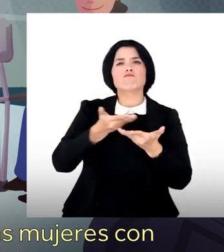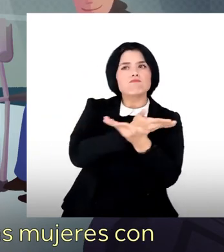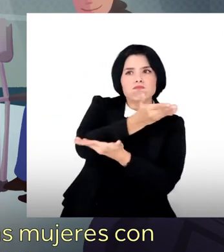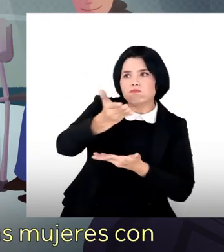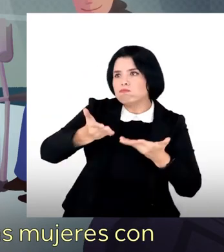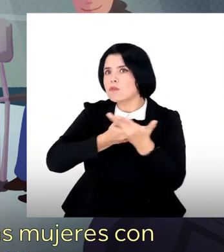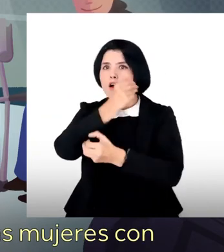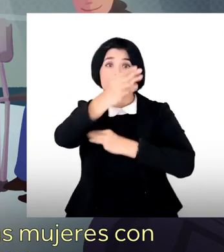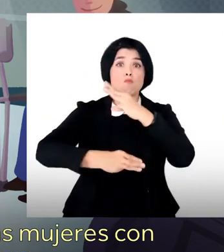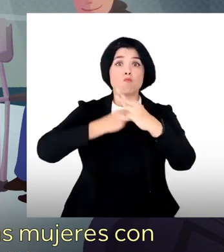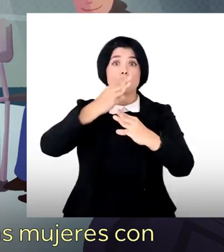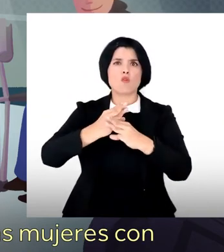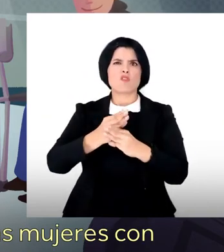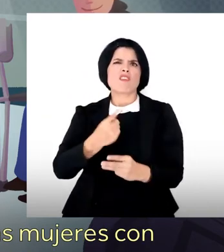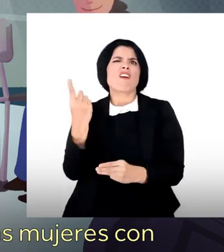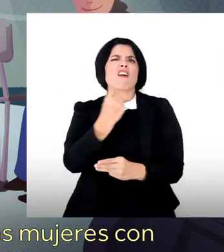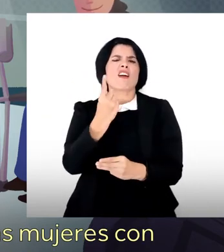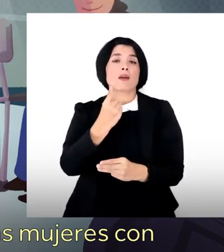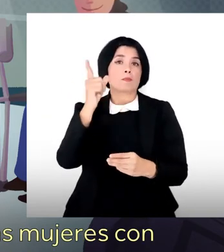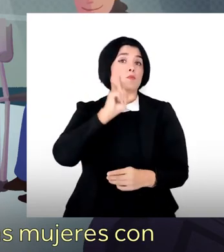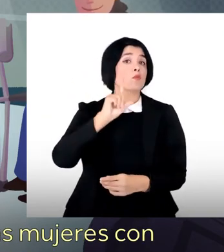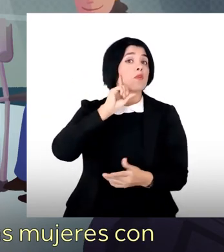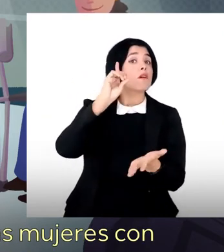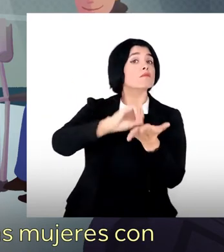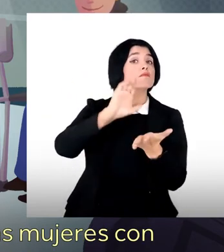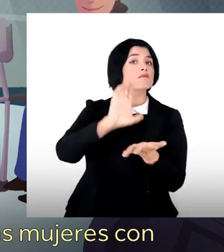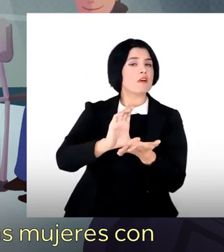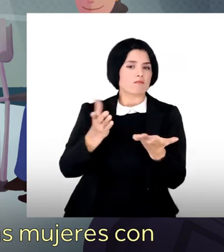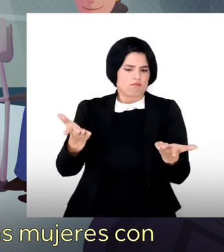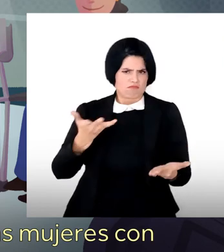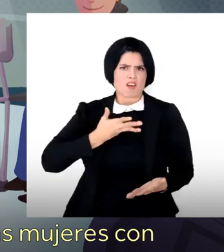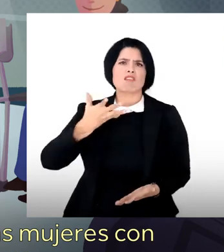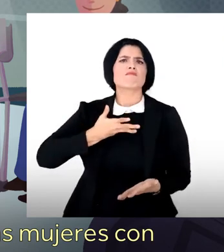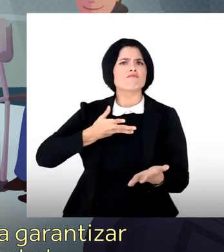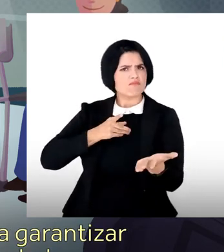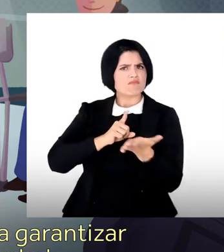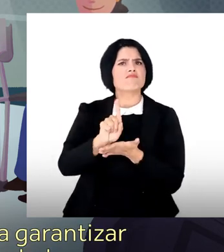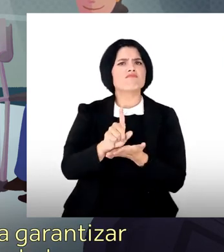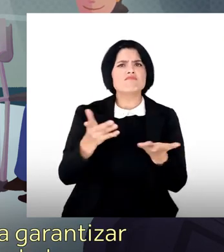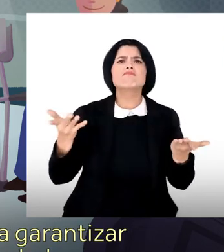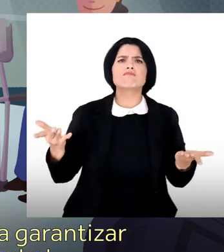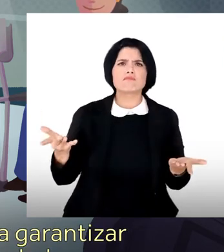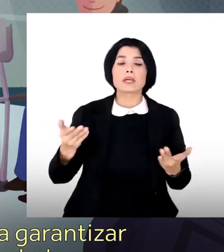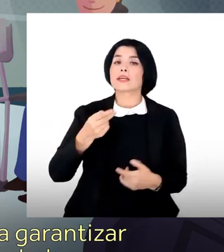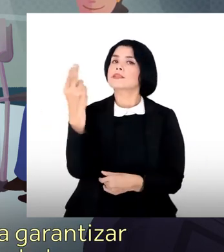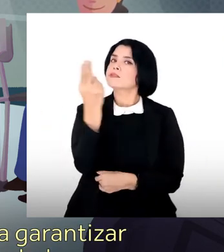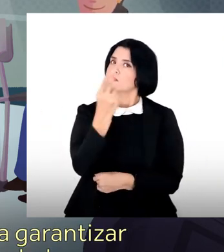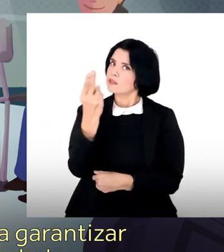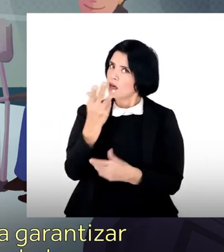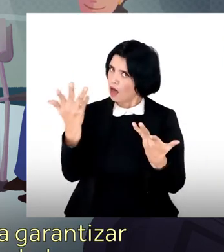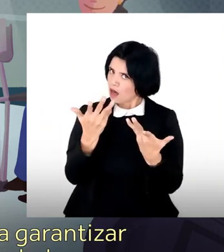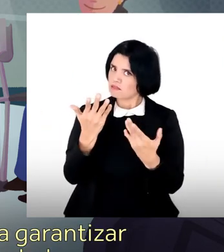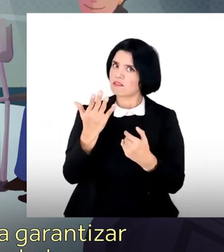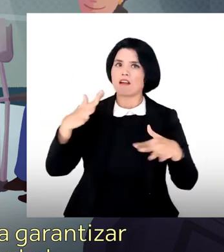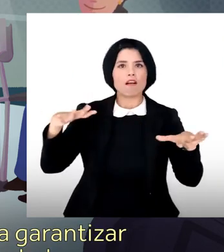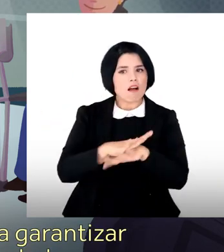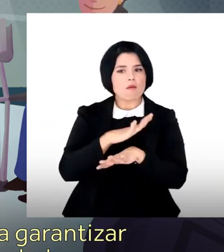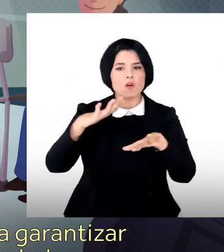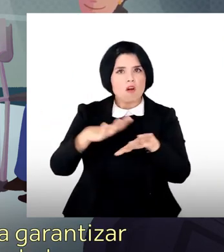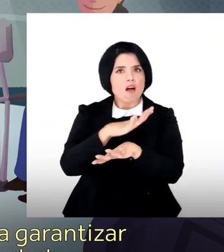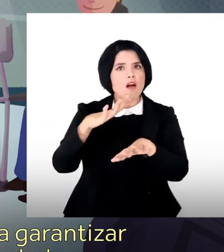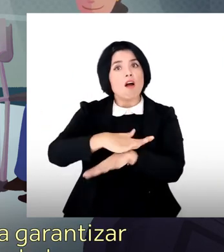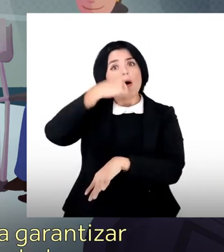las mujeres con discapacidad tenemos derechos, que es necesario generar cambios para garantizar nuestra